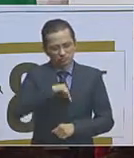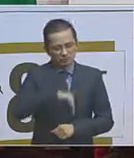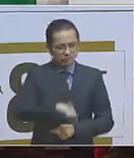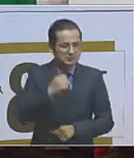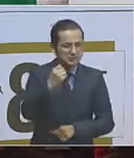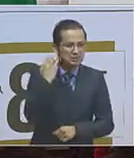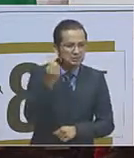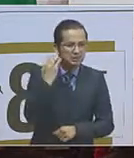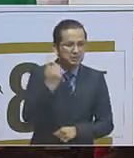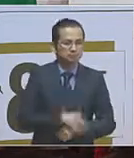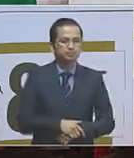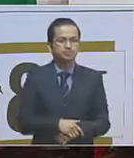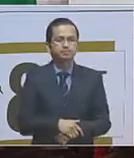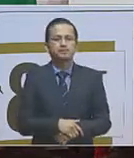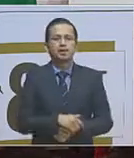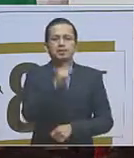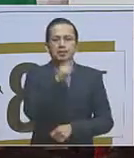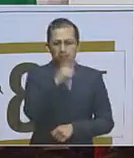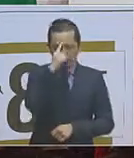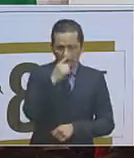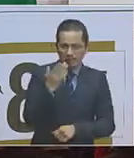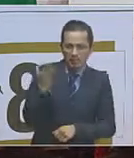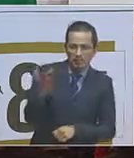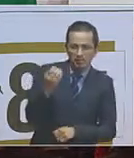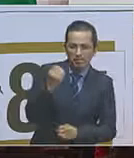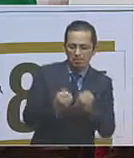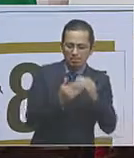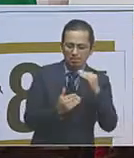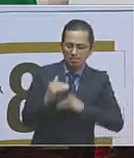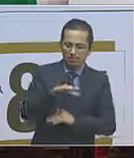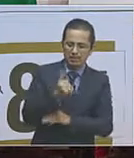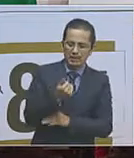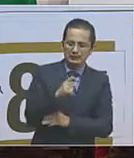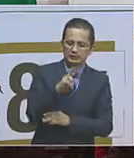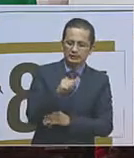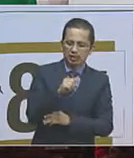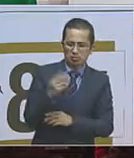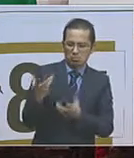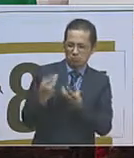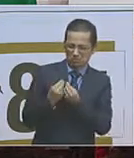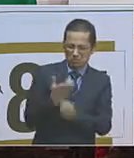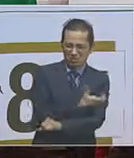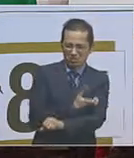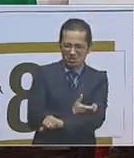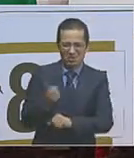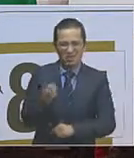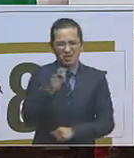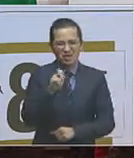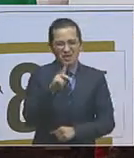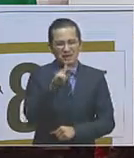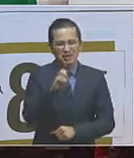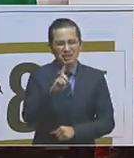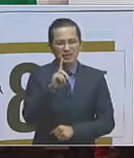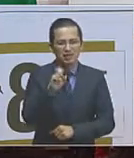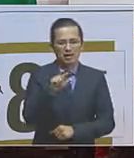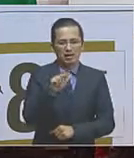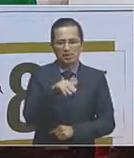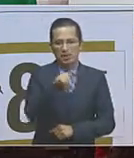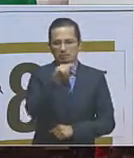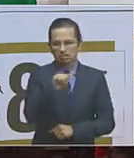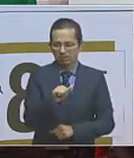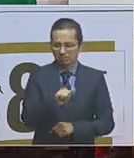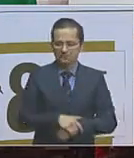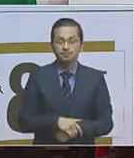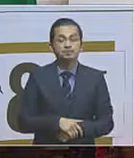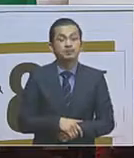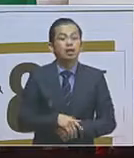un reconocimiento muy especial al magistrado y compañero de pleno felipe de la matta pizaña quienes también además de